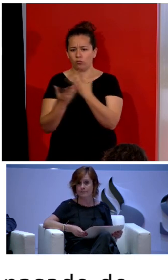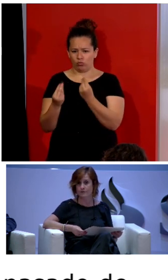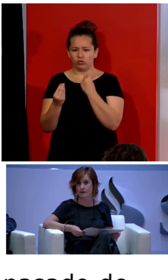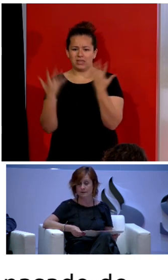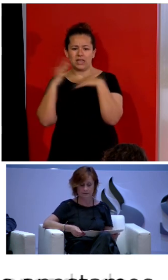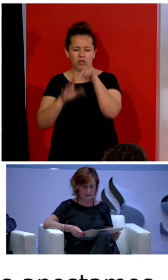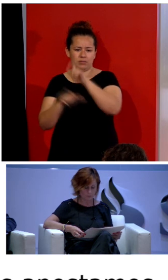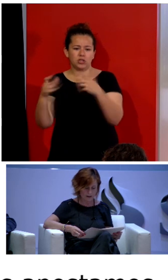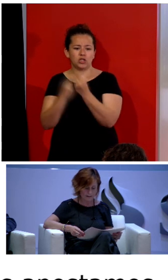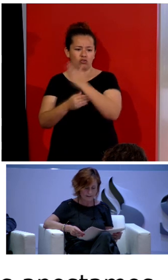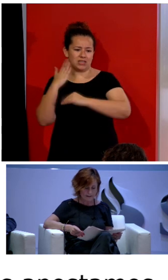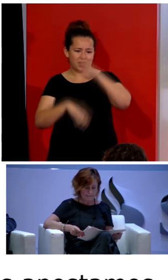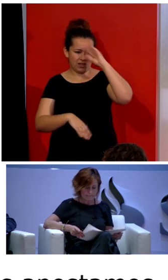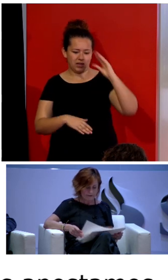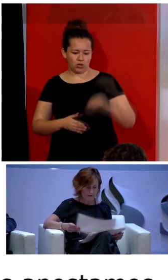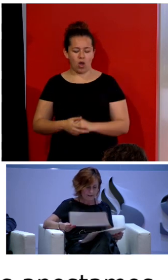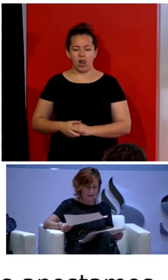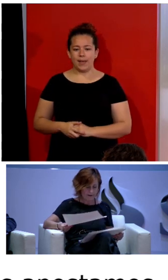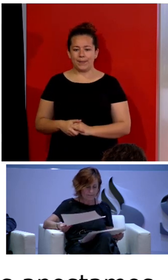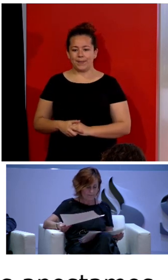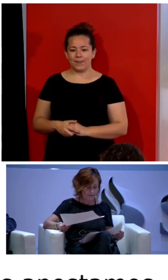con discapacidad intelectual.